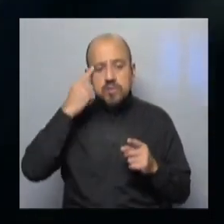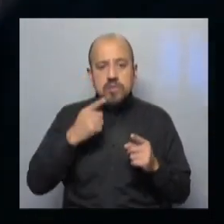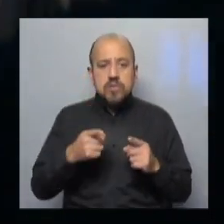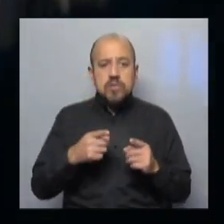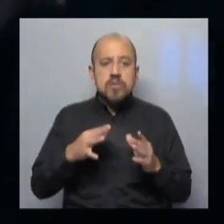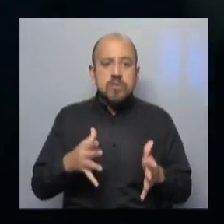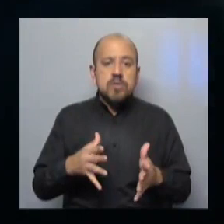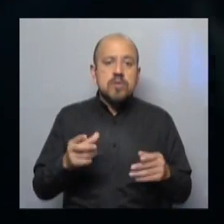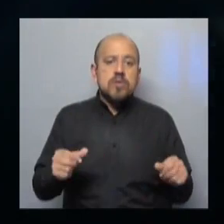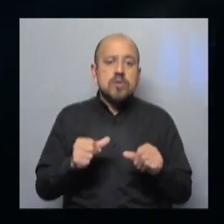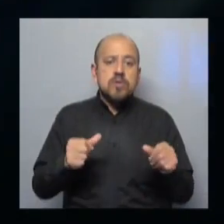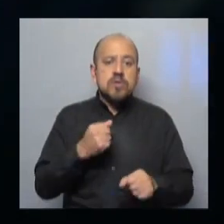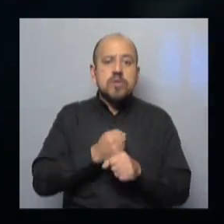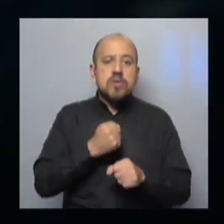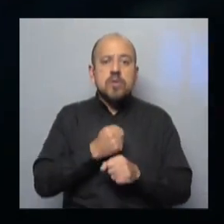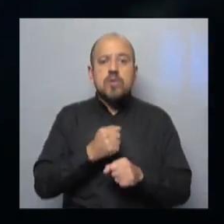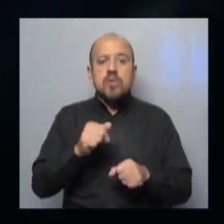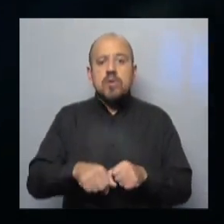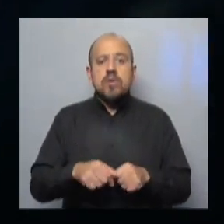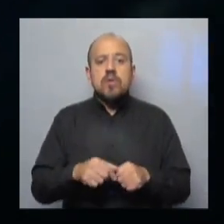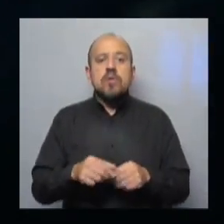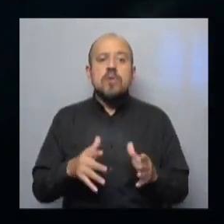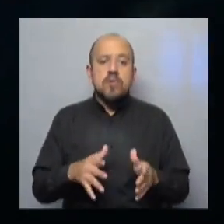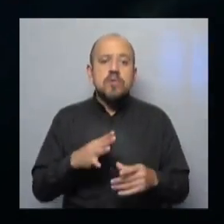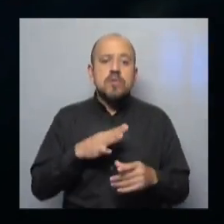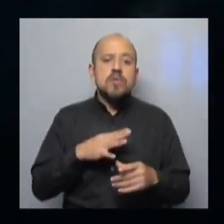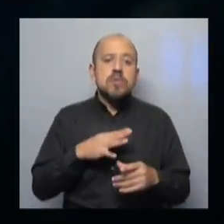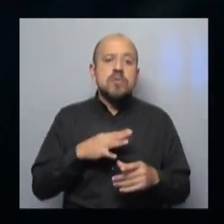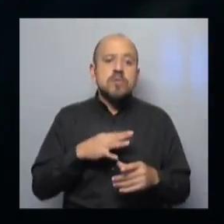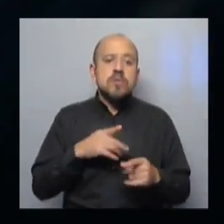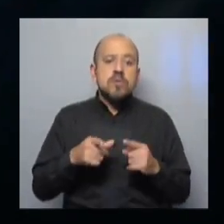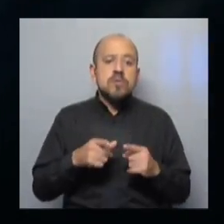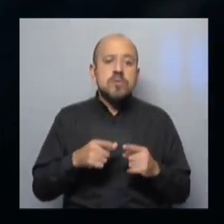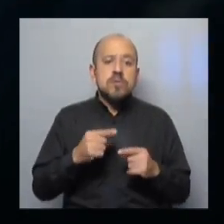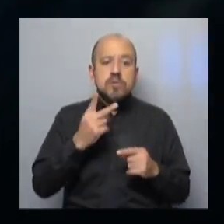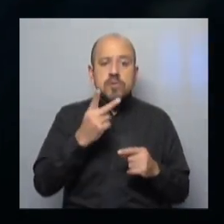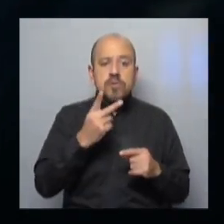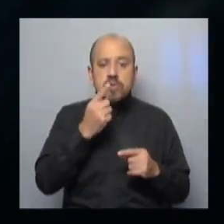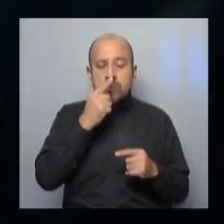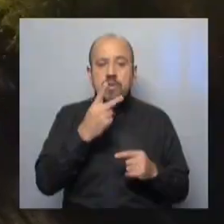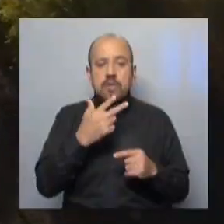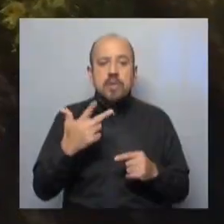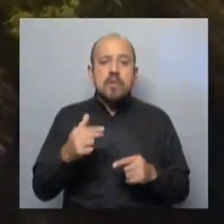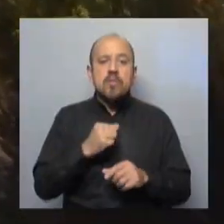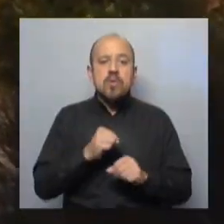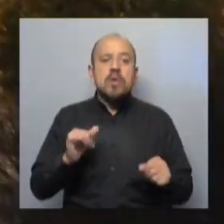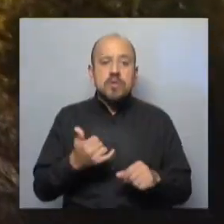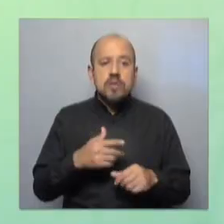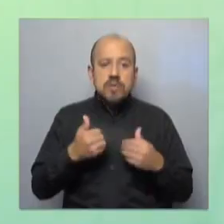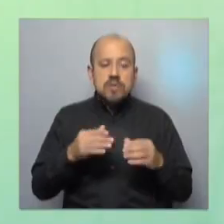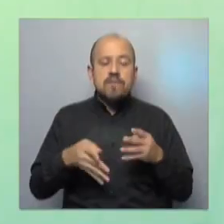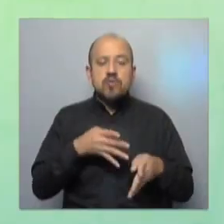iniciando las obras finales de este año en el corredor del 2023 podría estar operativo